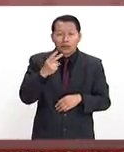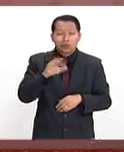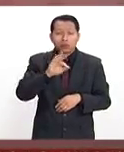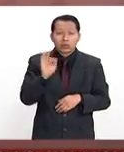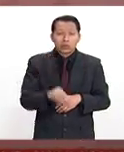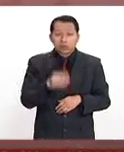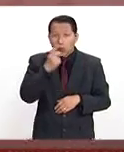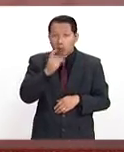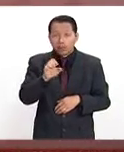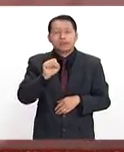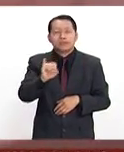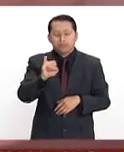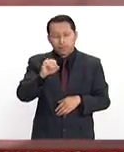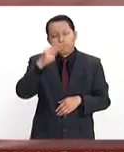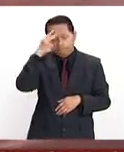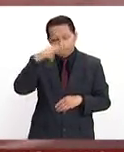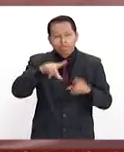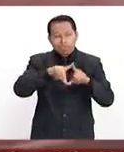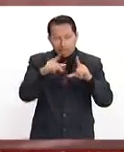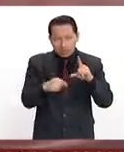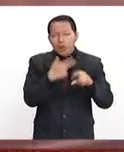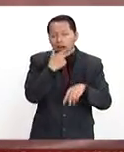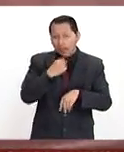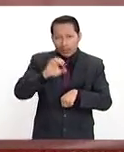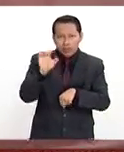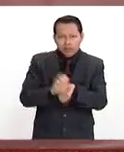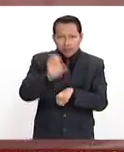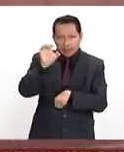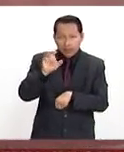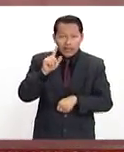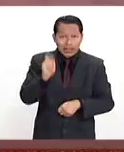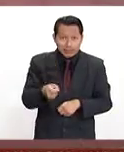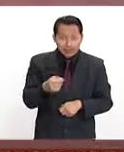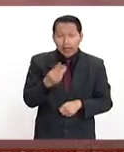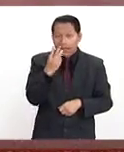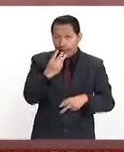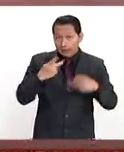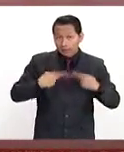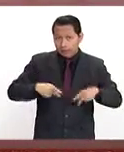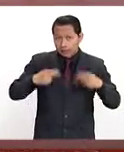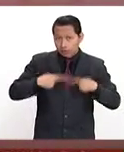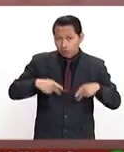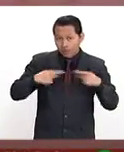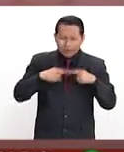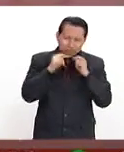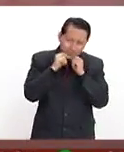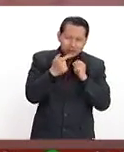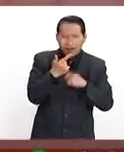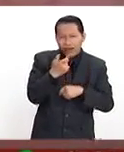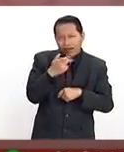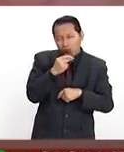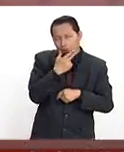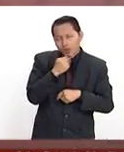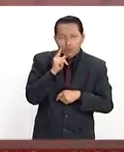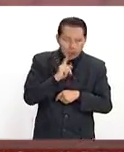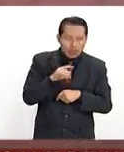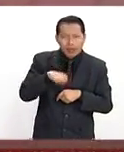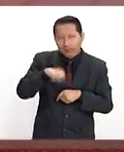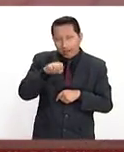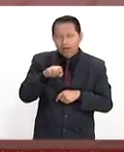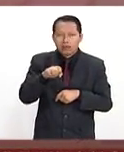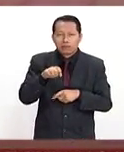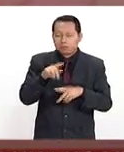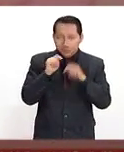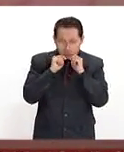sí, considera que México es un país machista, es decir, 2 de cada 3 mexicanos, independientemente del género, edad, mayores de 18